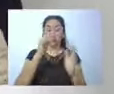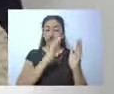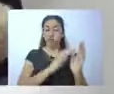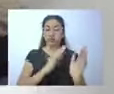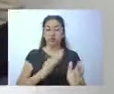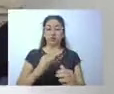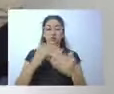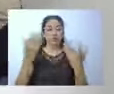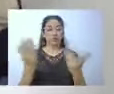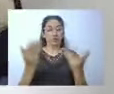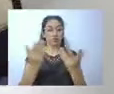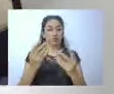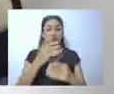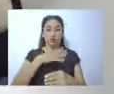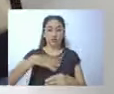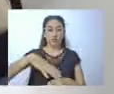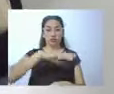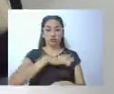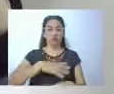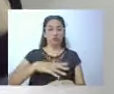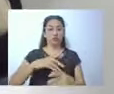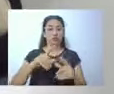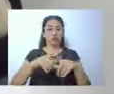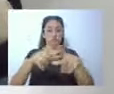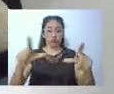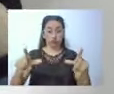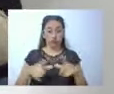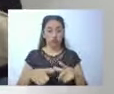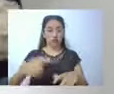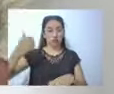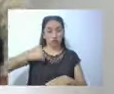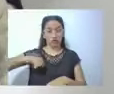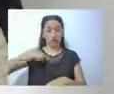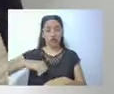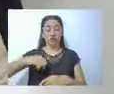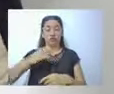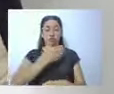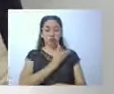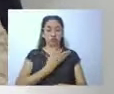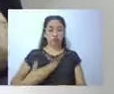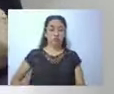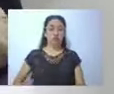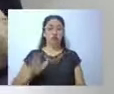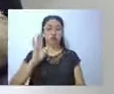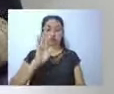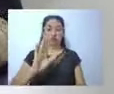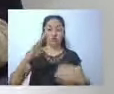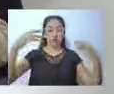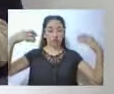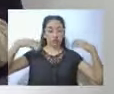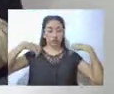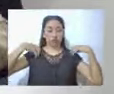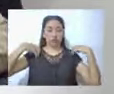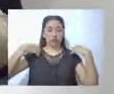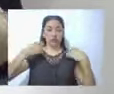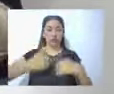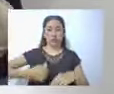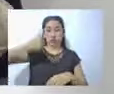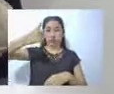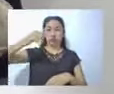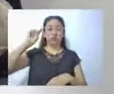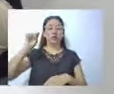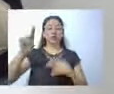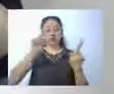una institución municipal del Estado, por lo tanto, el gerente municipal debe también hacer una